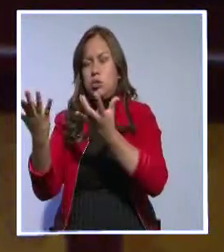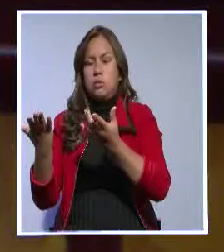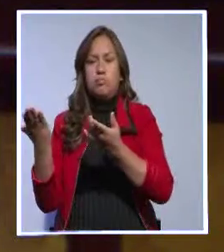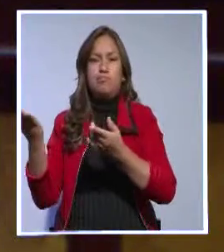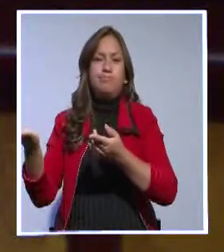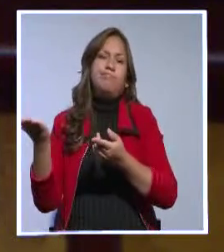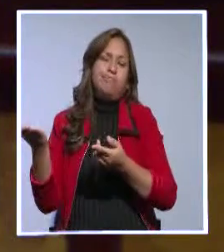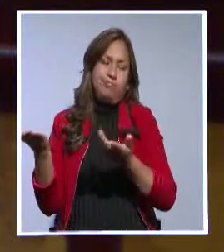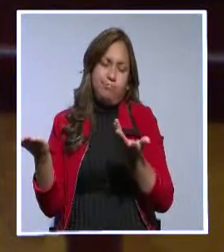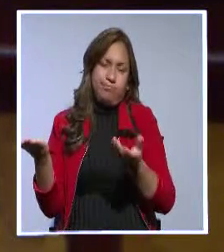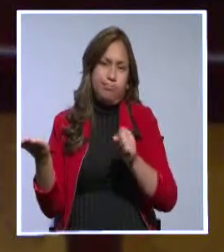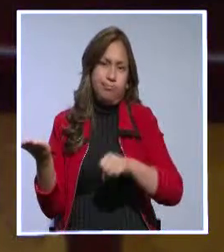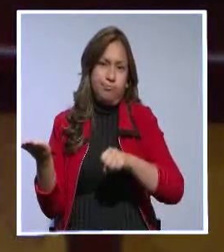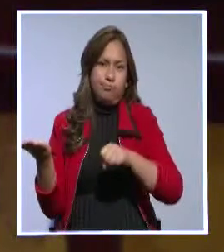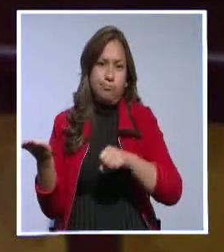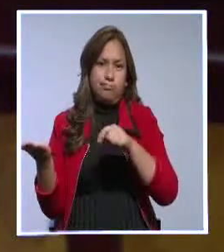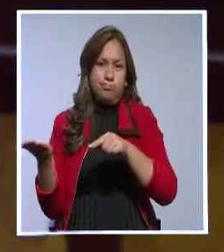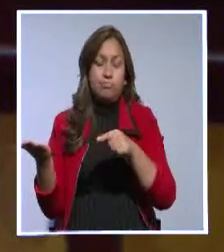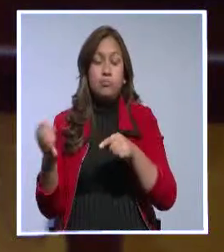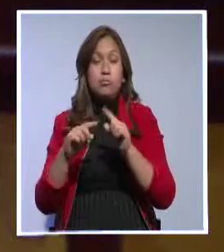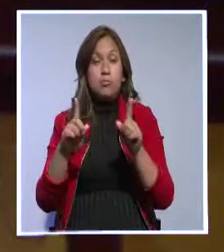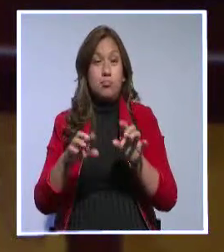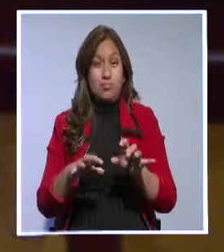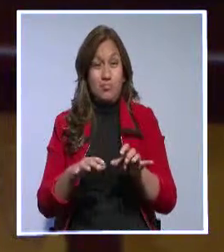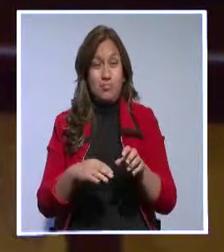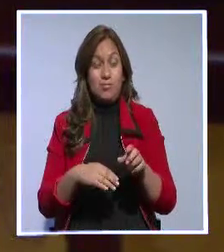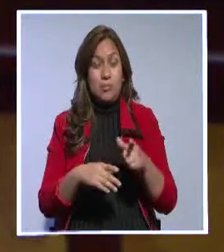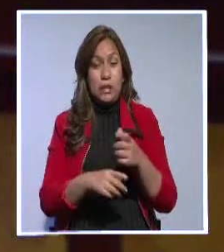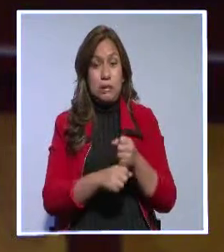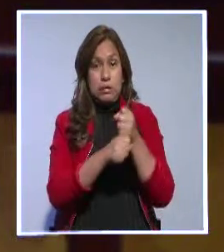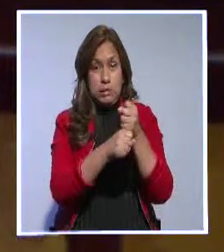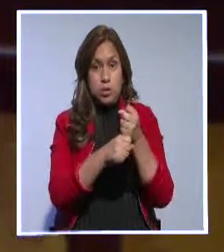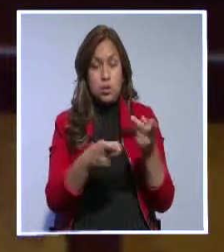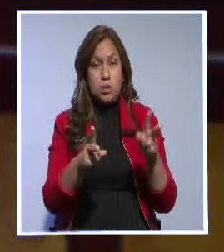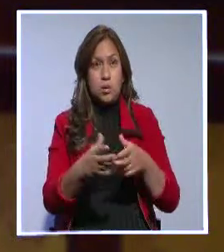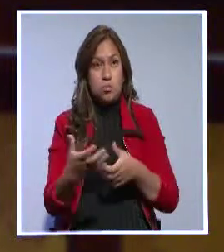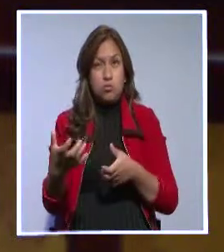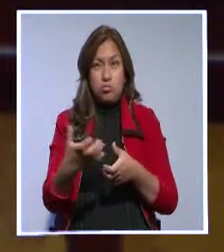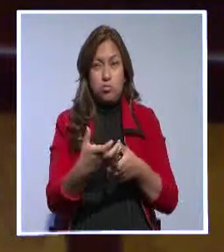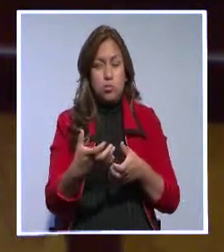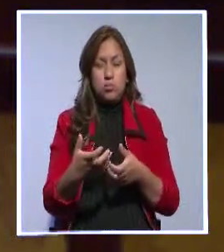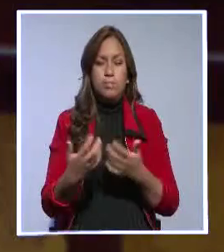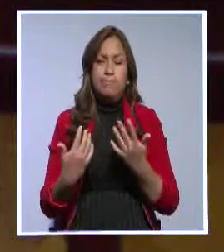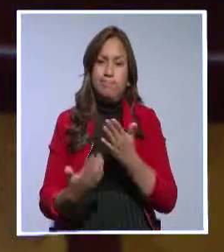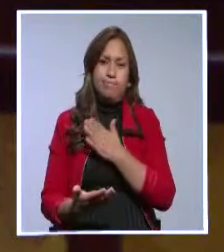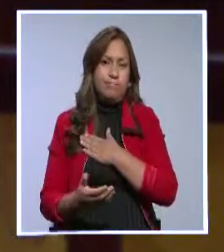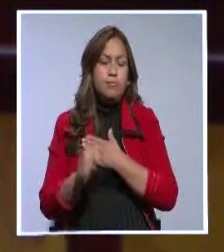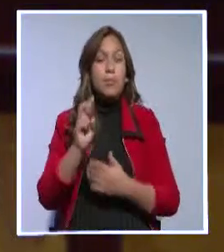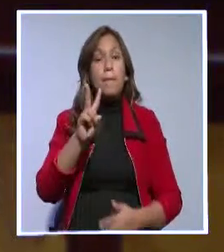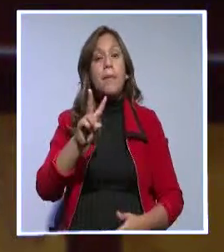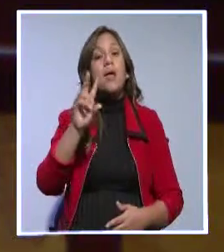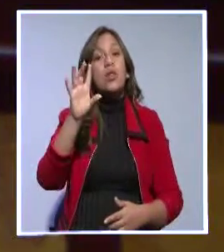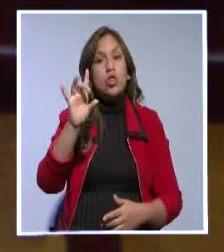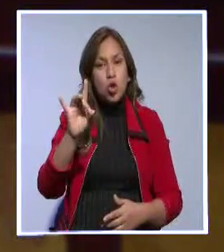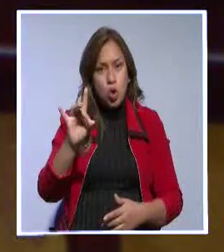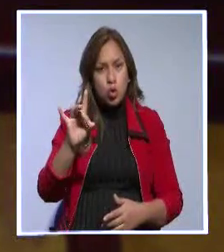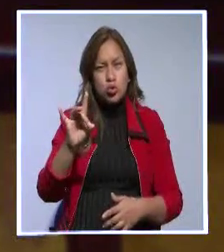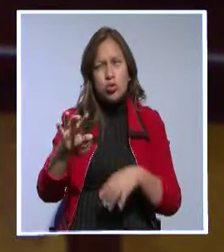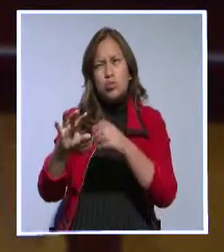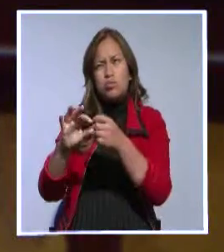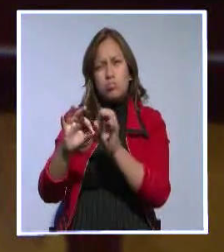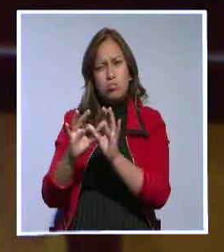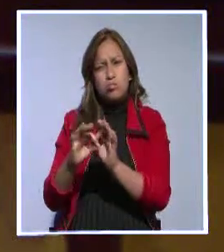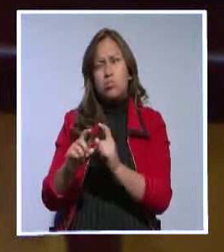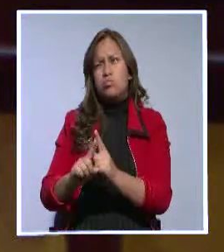conjunto que hizo la secretaria de seguridad y el cuerpo bomberos son 28 hectáreas de arbustos afectadas esto se pudo ver también